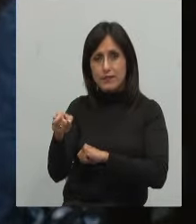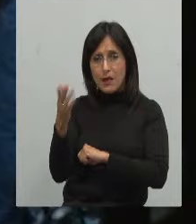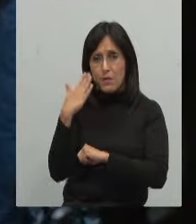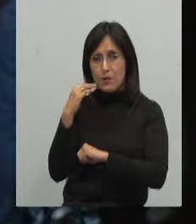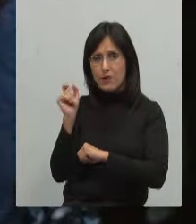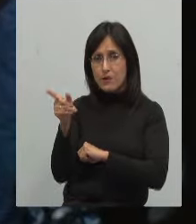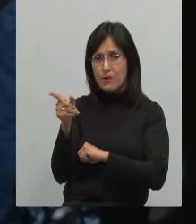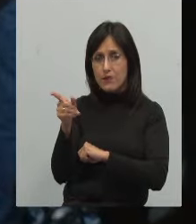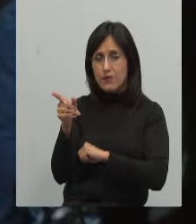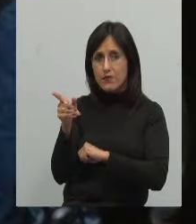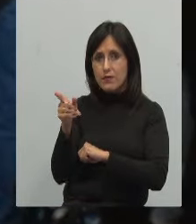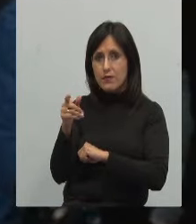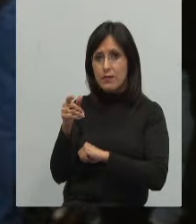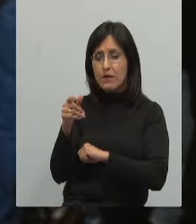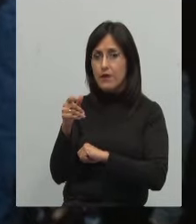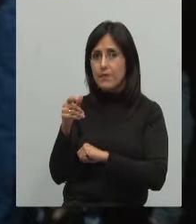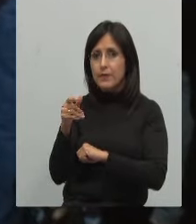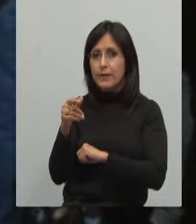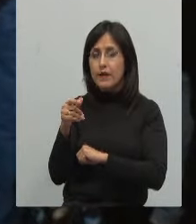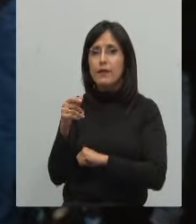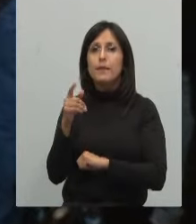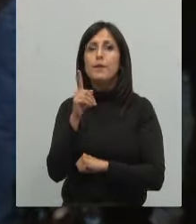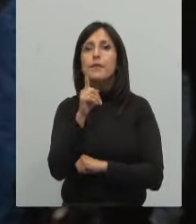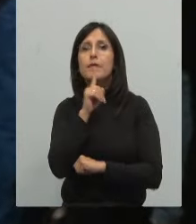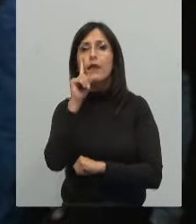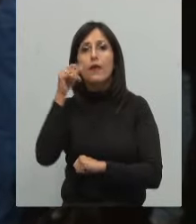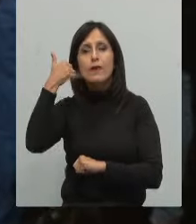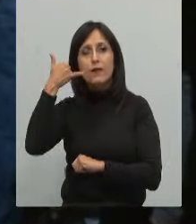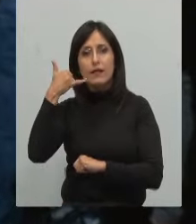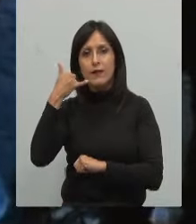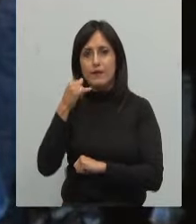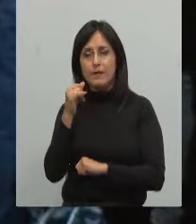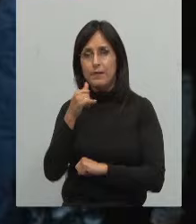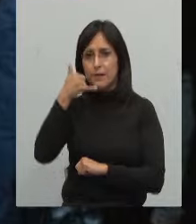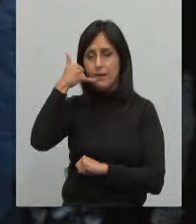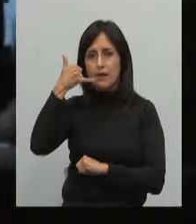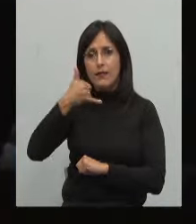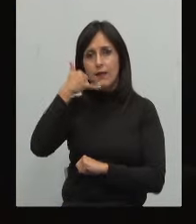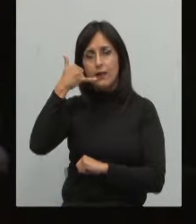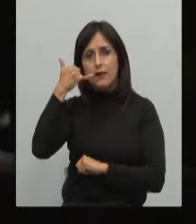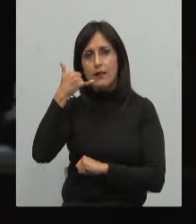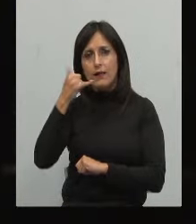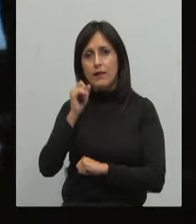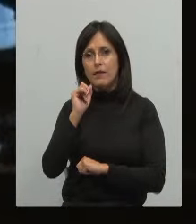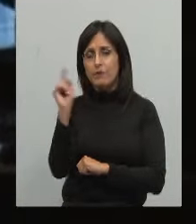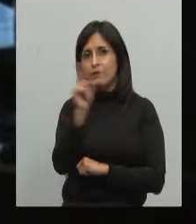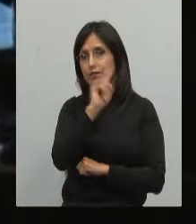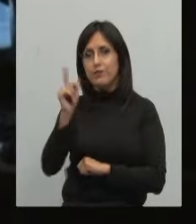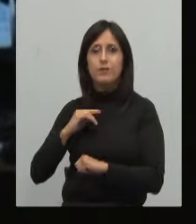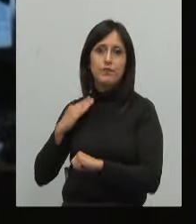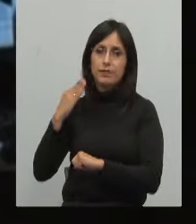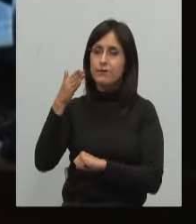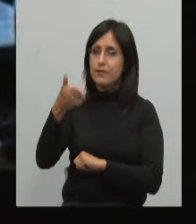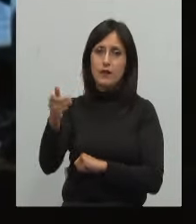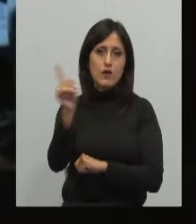fiscalía. Sí, no, yo no fui a ese lugar, sí fue mi esposo y como él era, ya es policía retirado, es al único